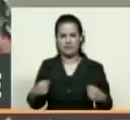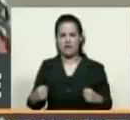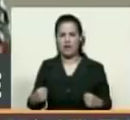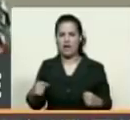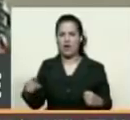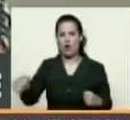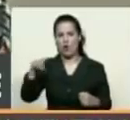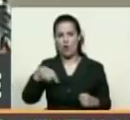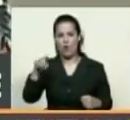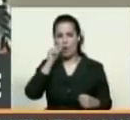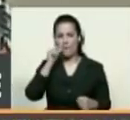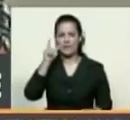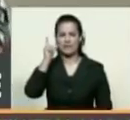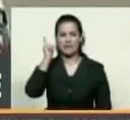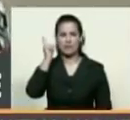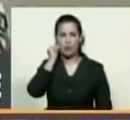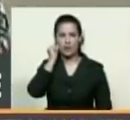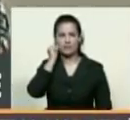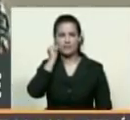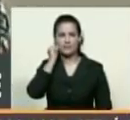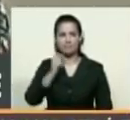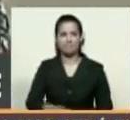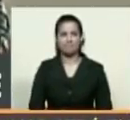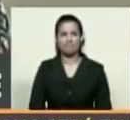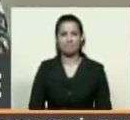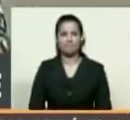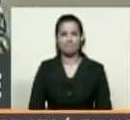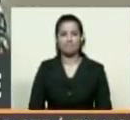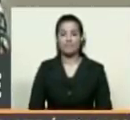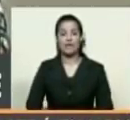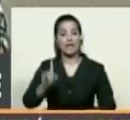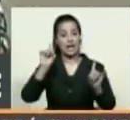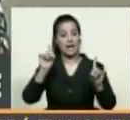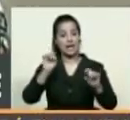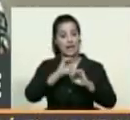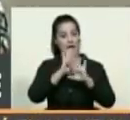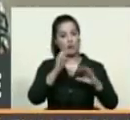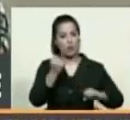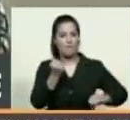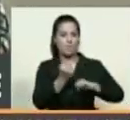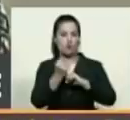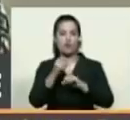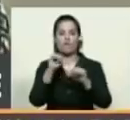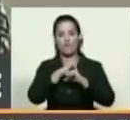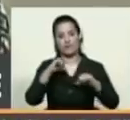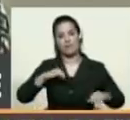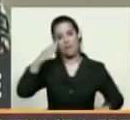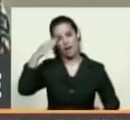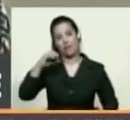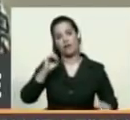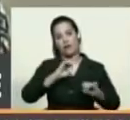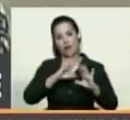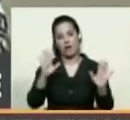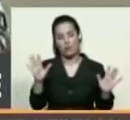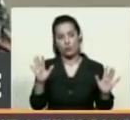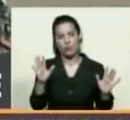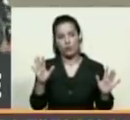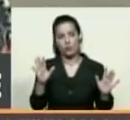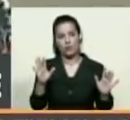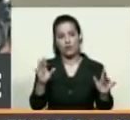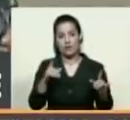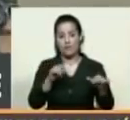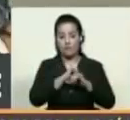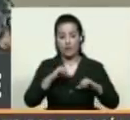estos hombres y mujeres, con el apoyo, por supuesto, de la Fuerza Armada Nacional Bolivariana, que